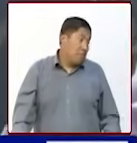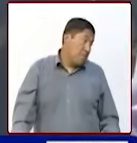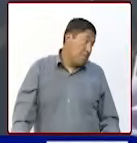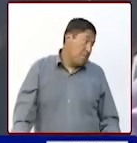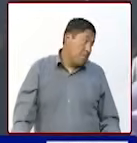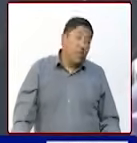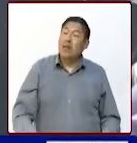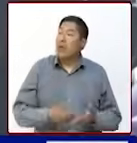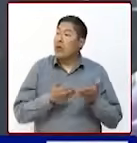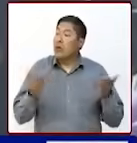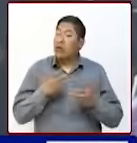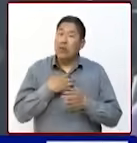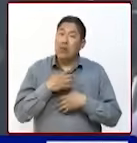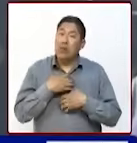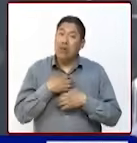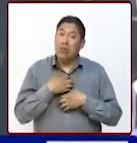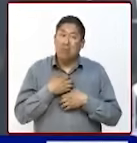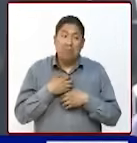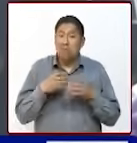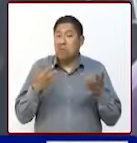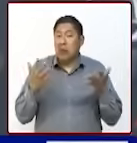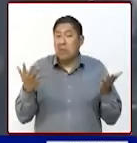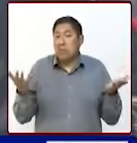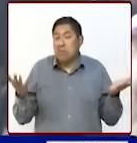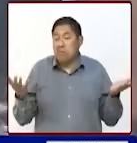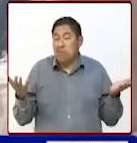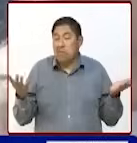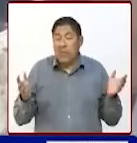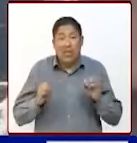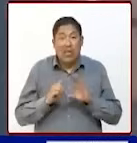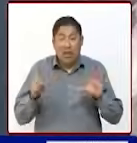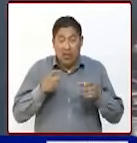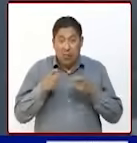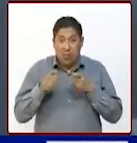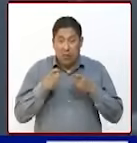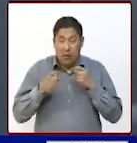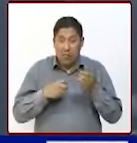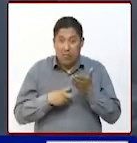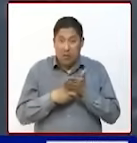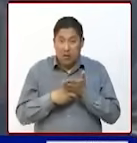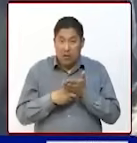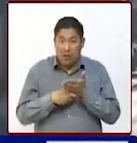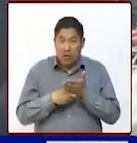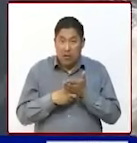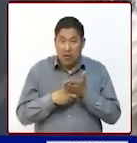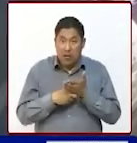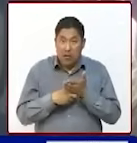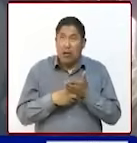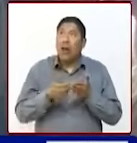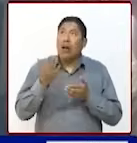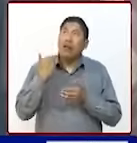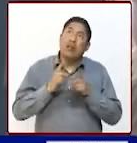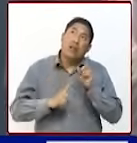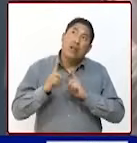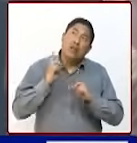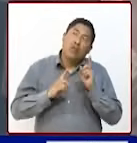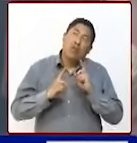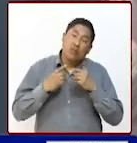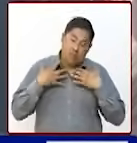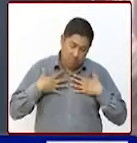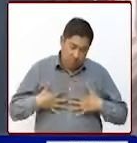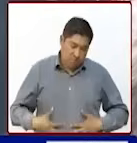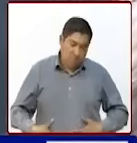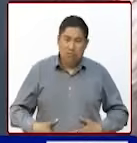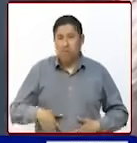¿Y dónde se puede quejar, señor? No hay dónde aquí. No hay nadie que controle el tema de los precios. En la mañana había algunos que estaban con los